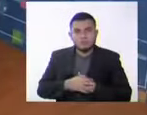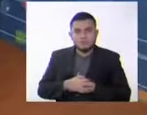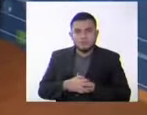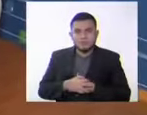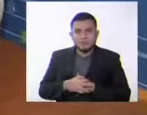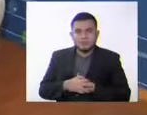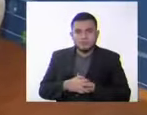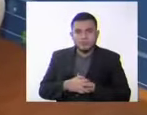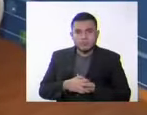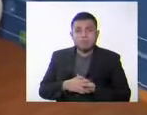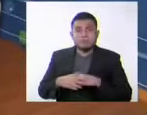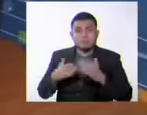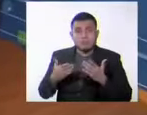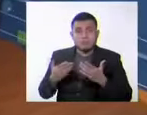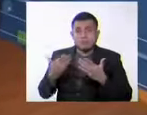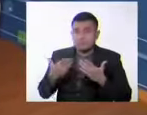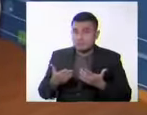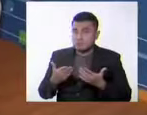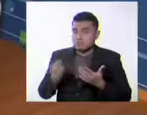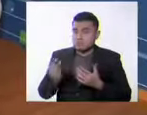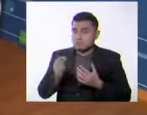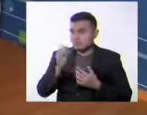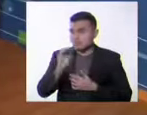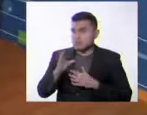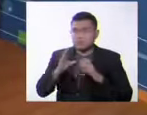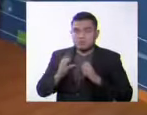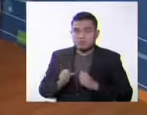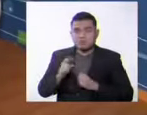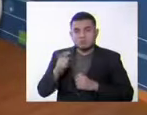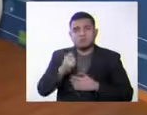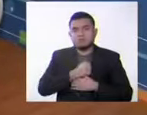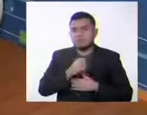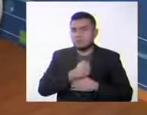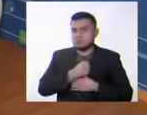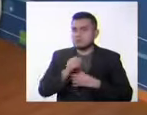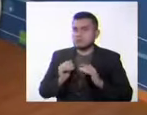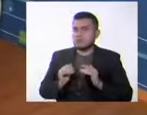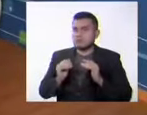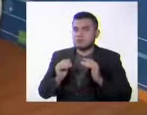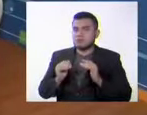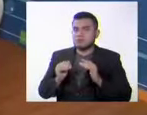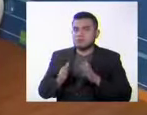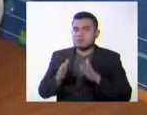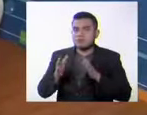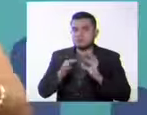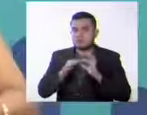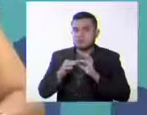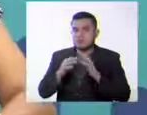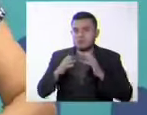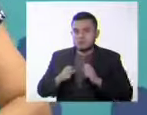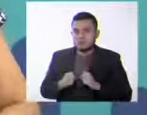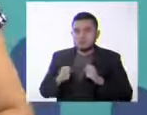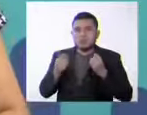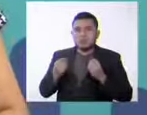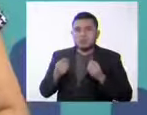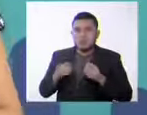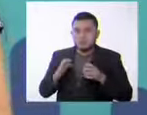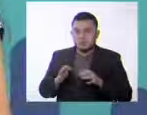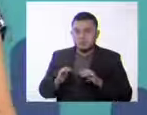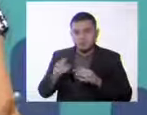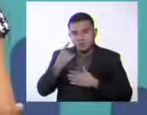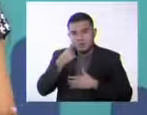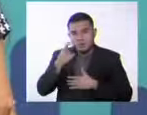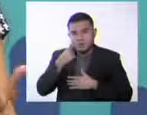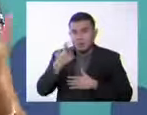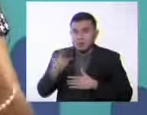porque permite decir al gobierno mismo, el Estado, las instituciones de gobierno, cómo es la forma de cuidar